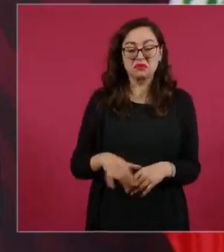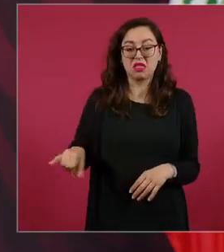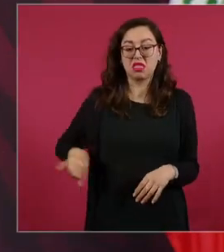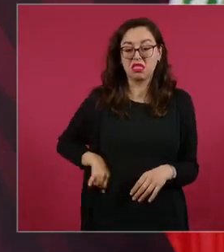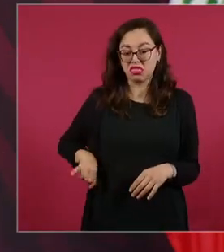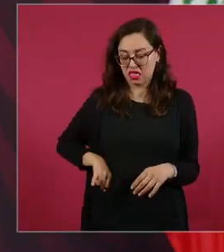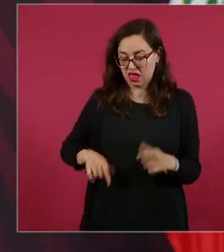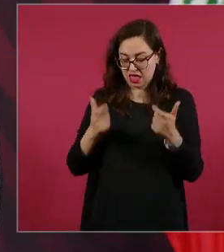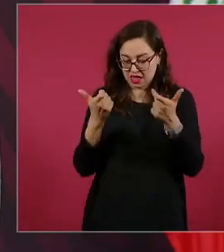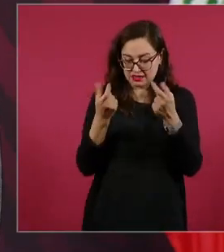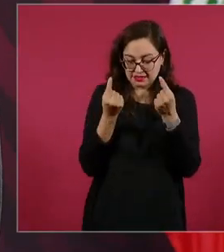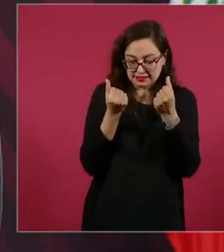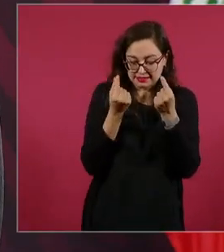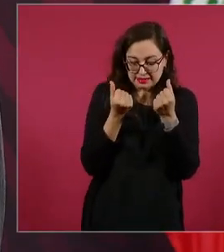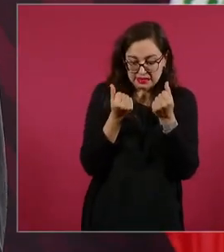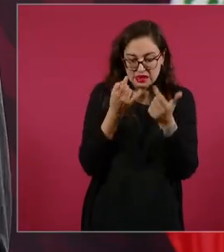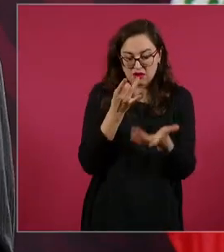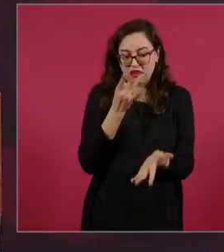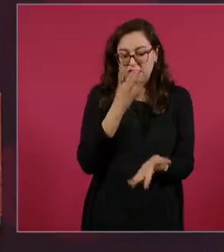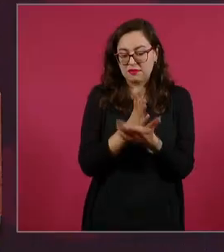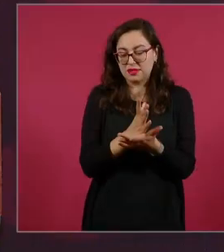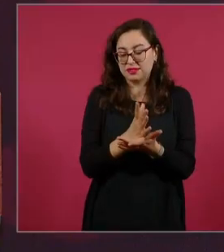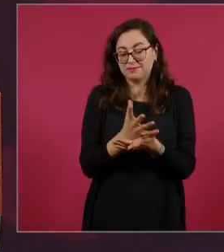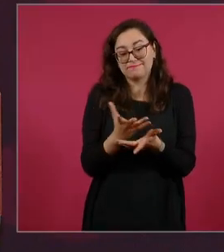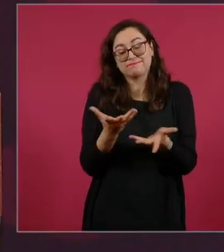De